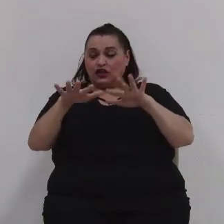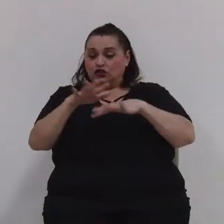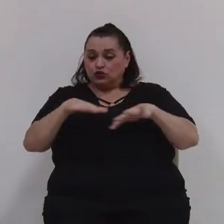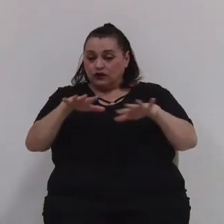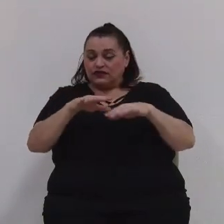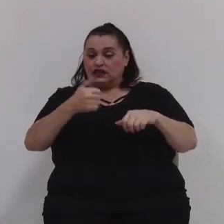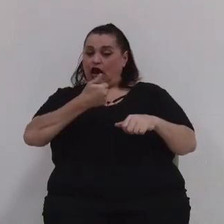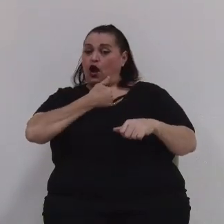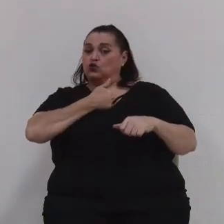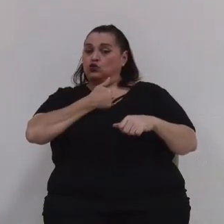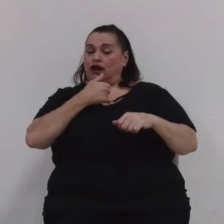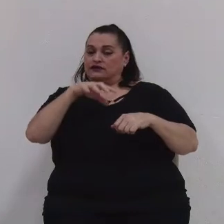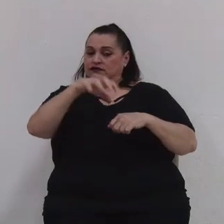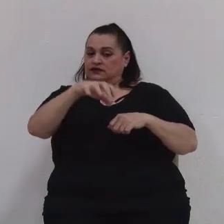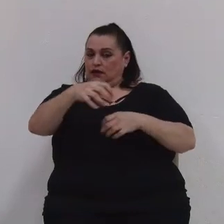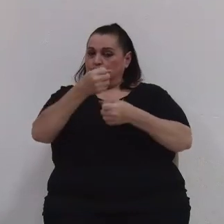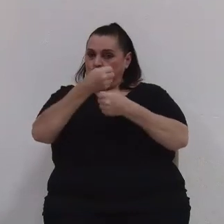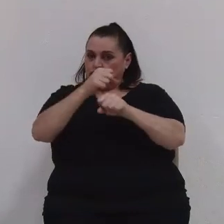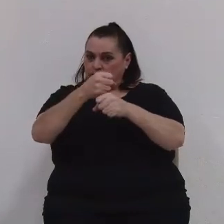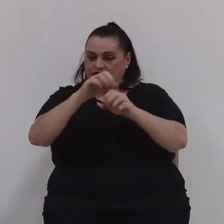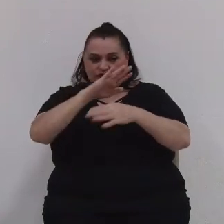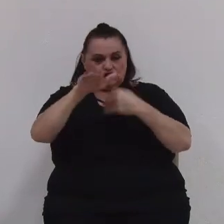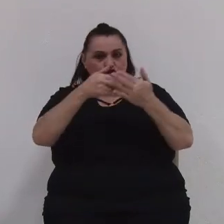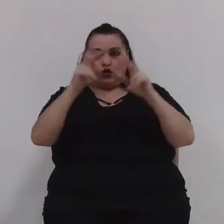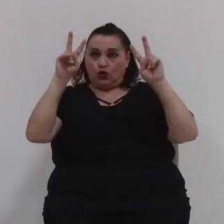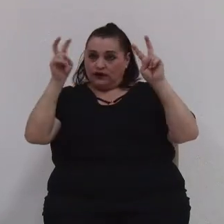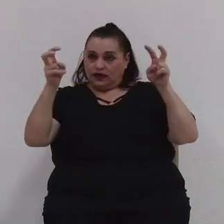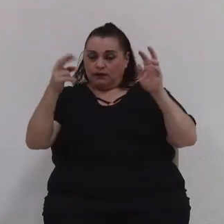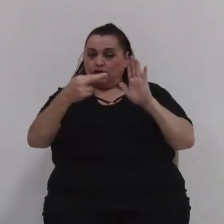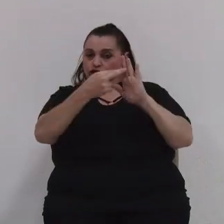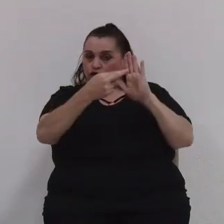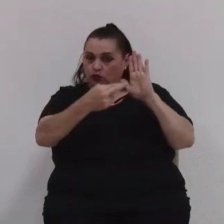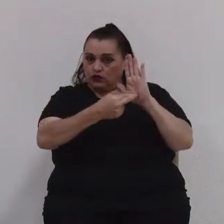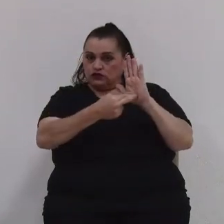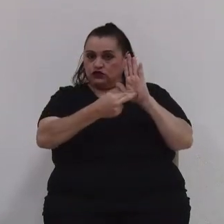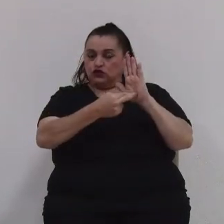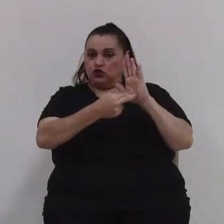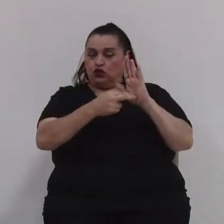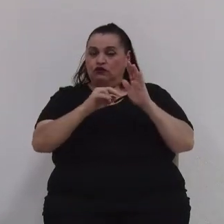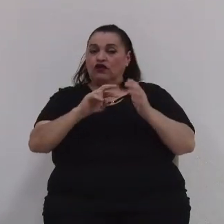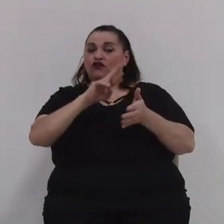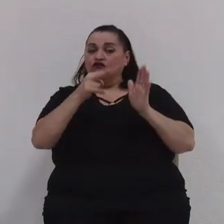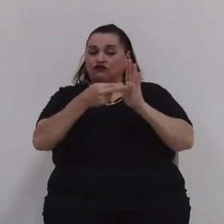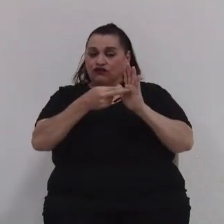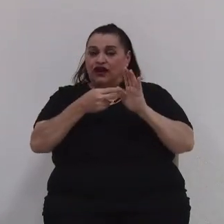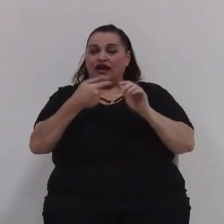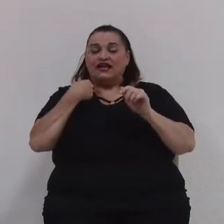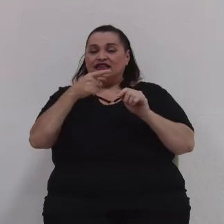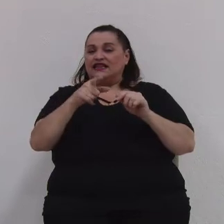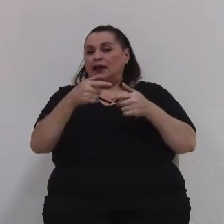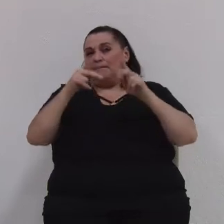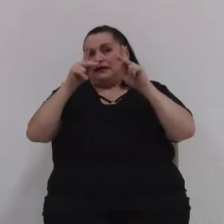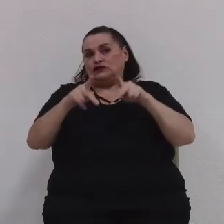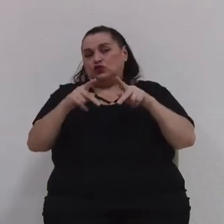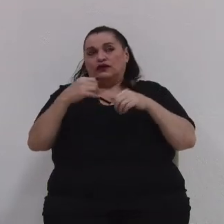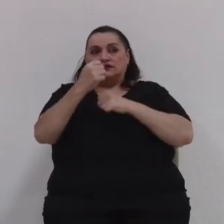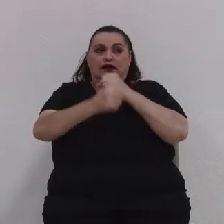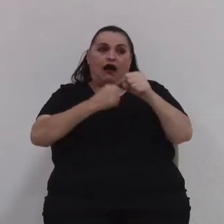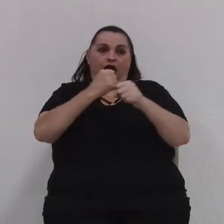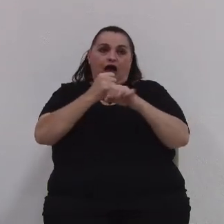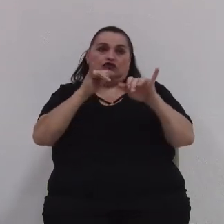autocracias locales, que fue todo el tema de la regulación de la reelección, que lo que estamos teniendo eran caciques que durante décadas